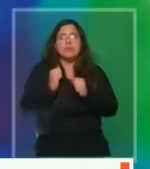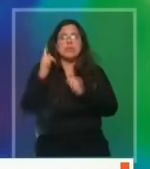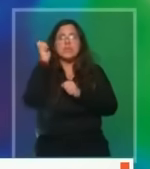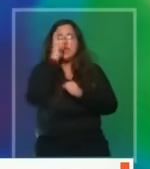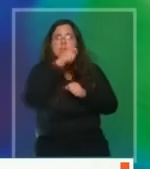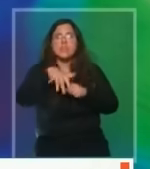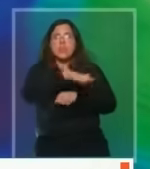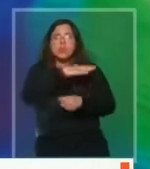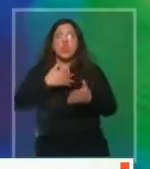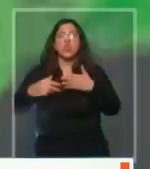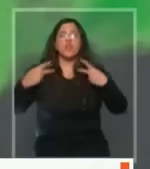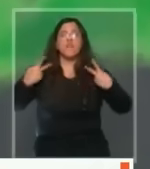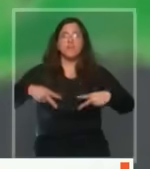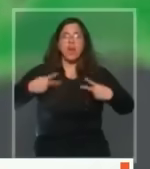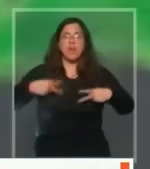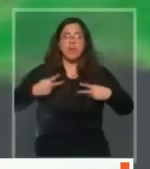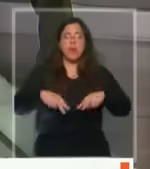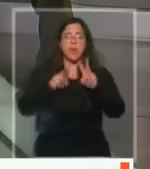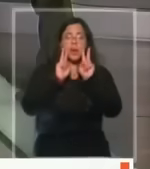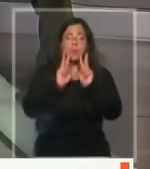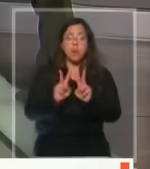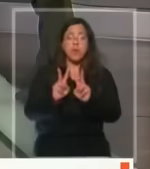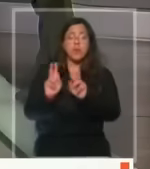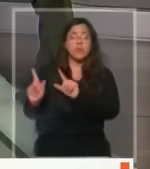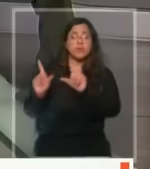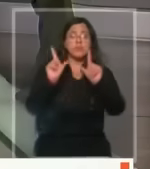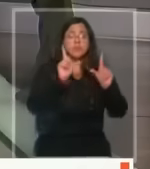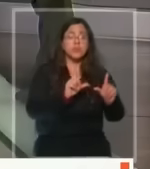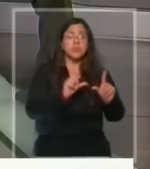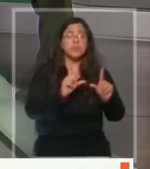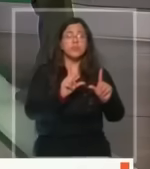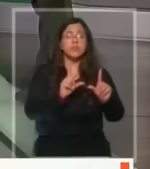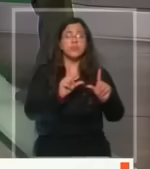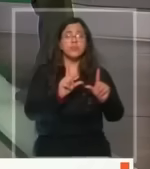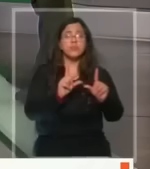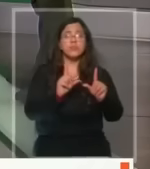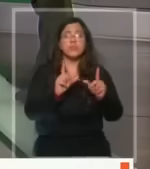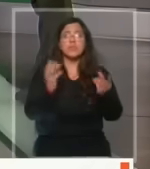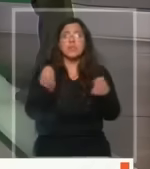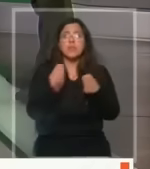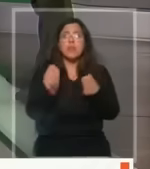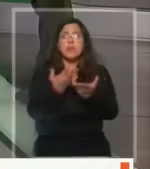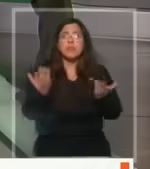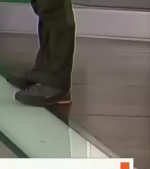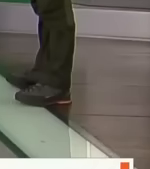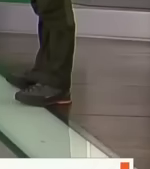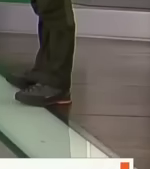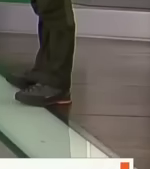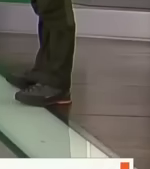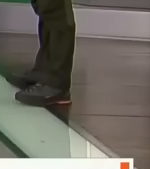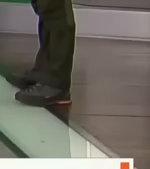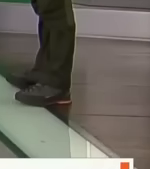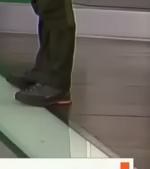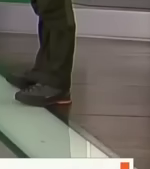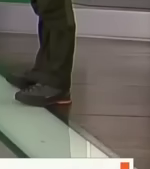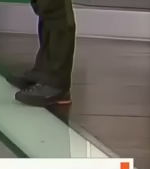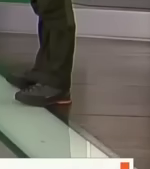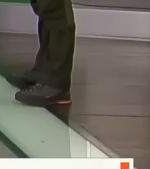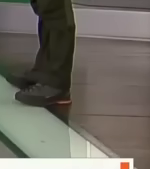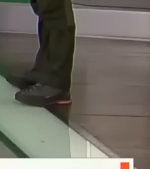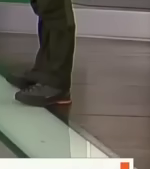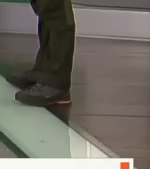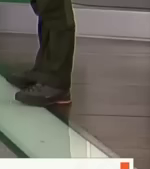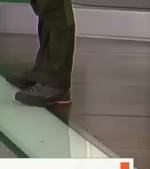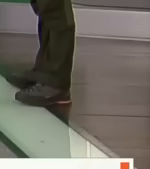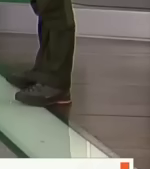ahí en Viña del Mar. Veamos la siguiente. Vamos. Para ver cómo podría desglosarse un poco esta condición. Esta es una variable de mucho interés para